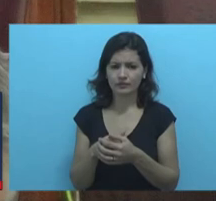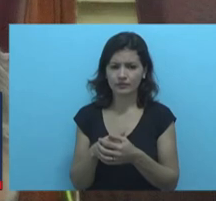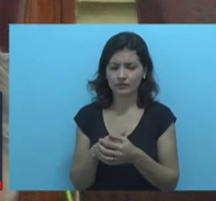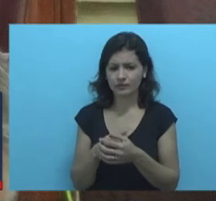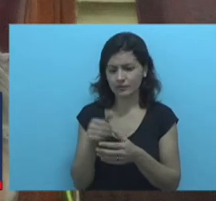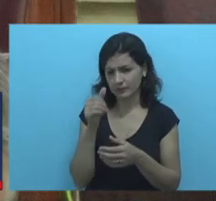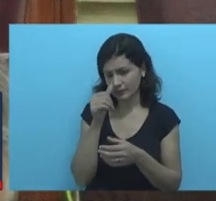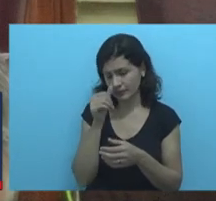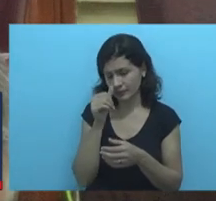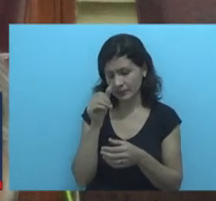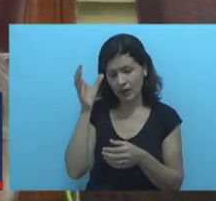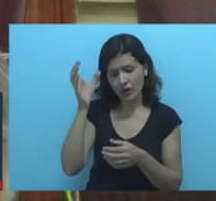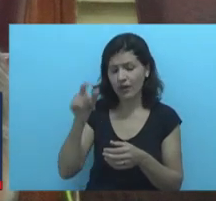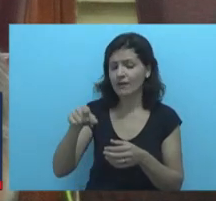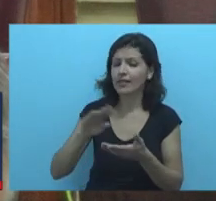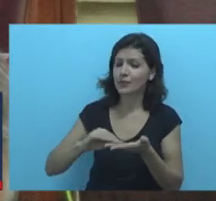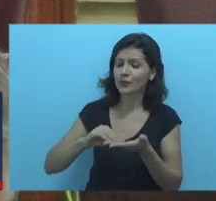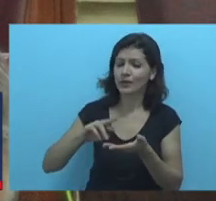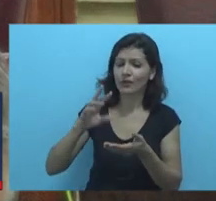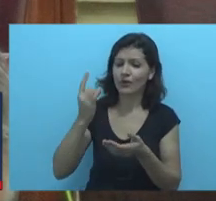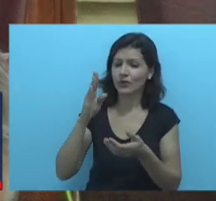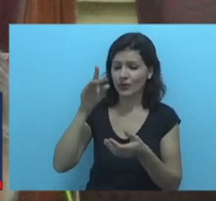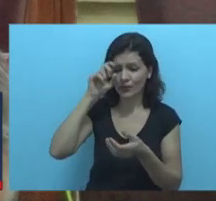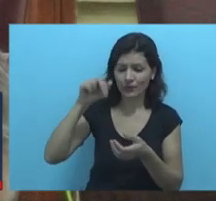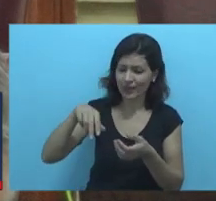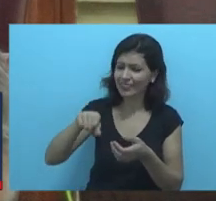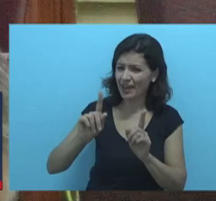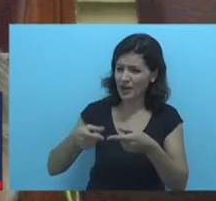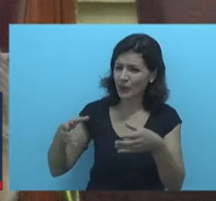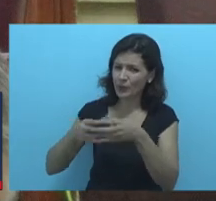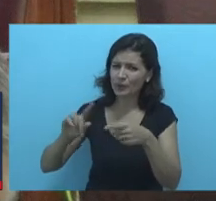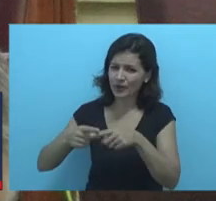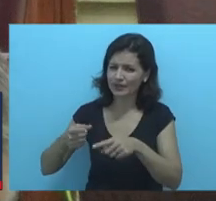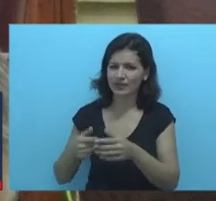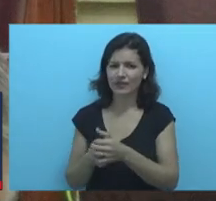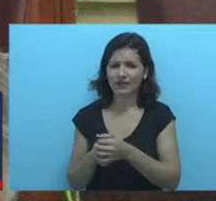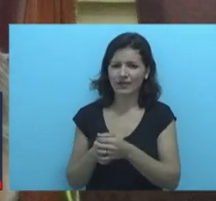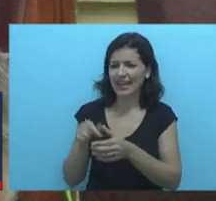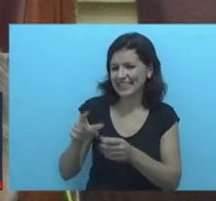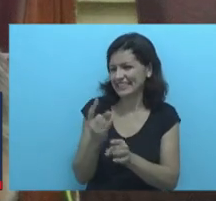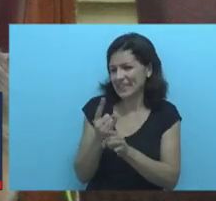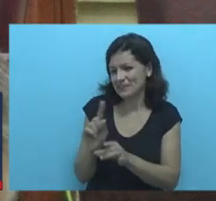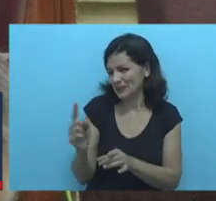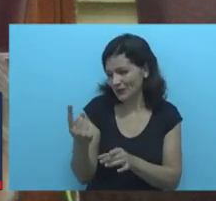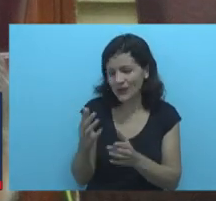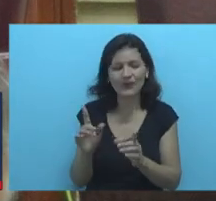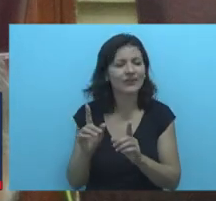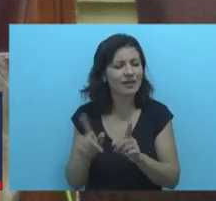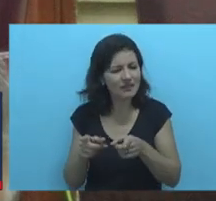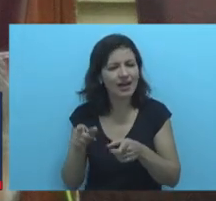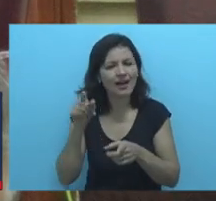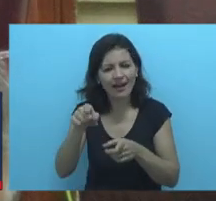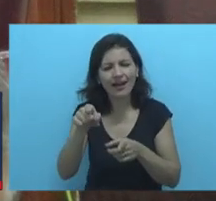otro dirigente político del socialismo que nunca le llegaron las tropas. Y a Miguel, cuando arrancó